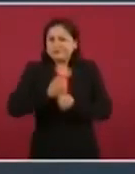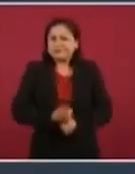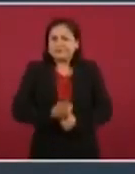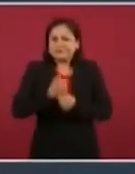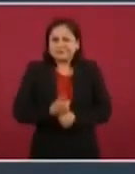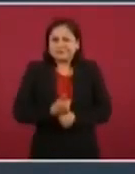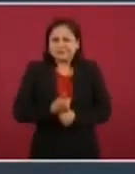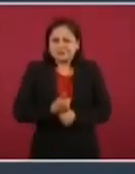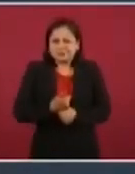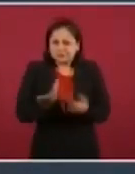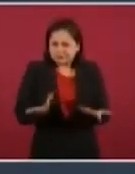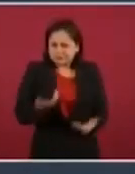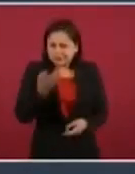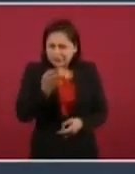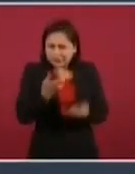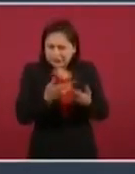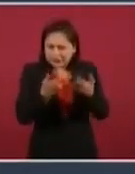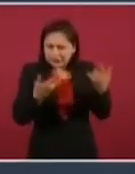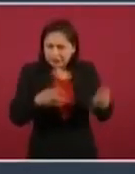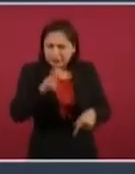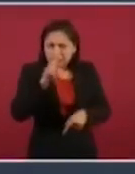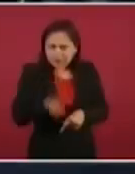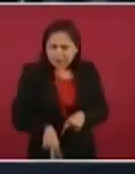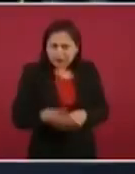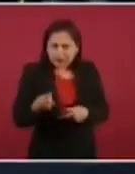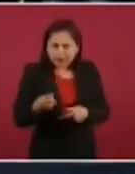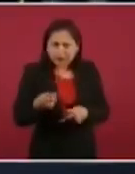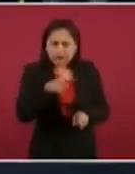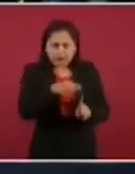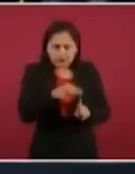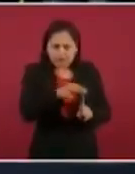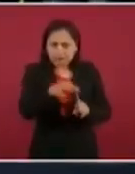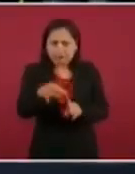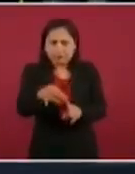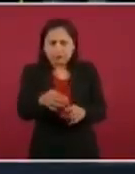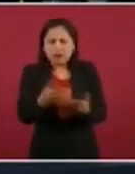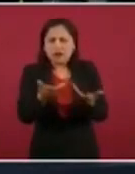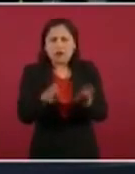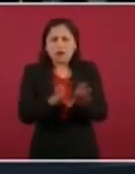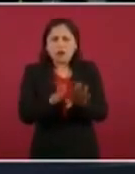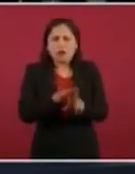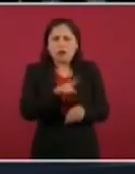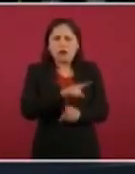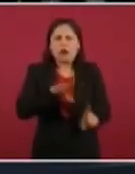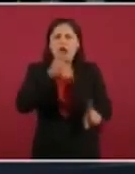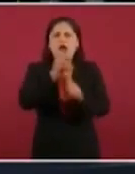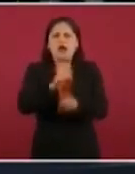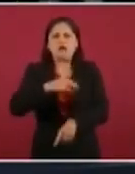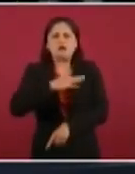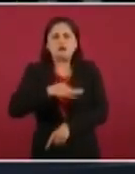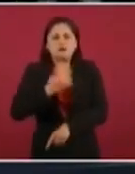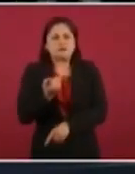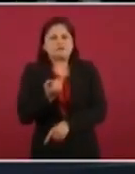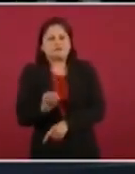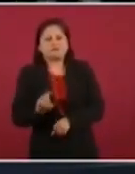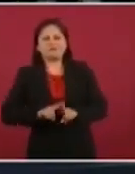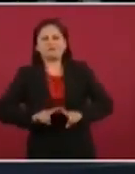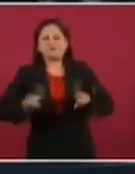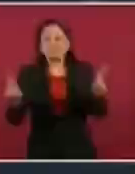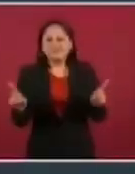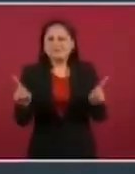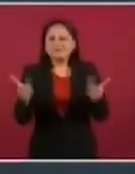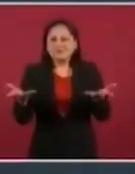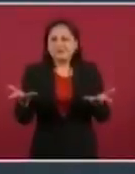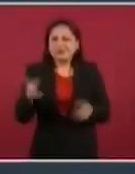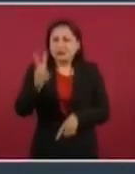ese no es el camino para conseguir la felicidad la verdadera felicidad como lo hemos